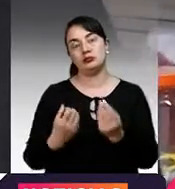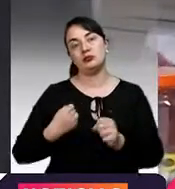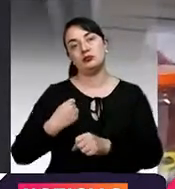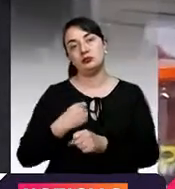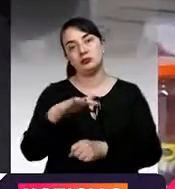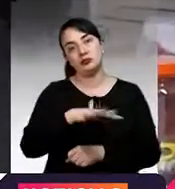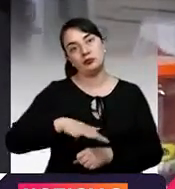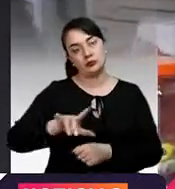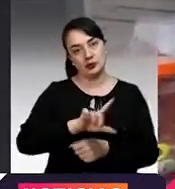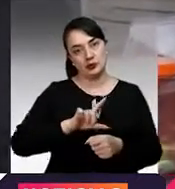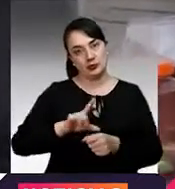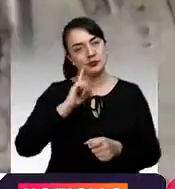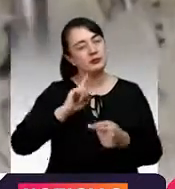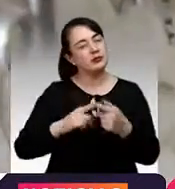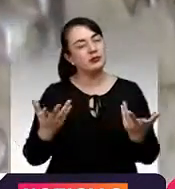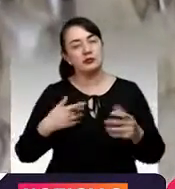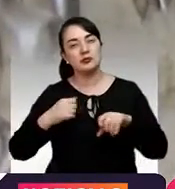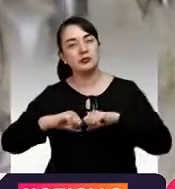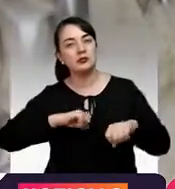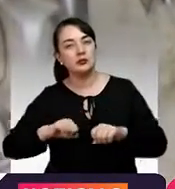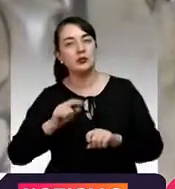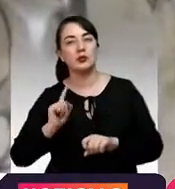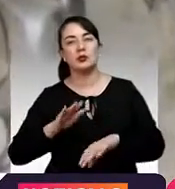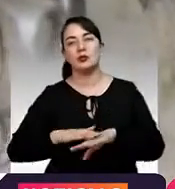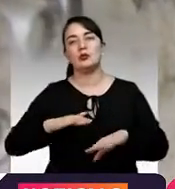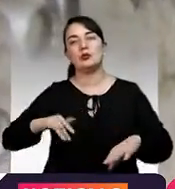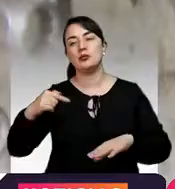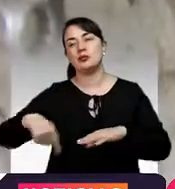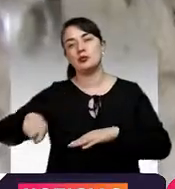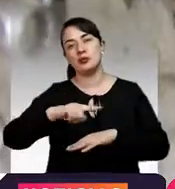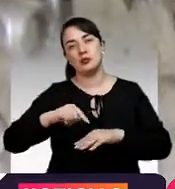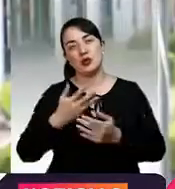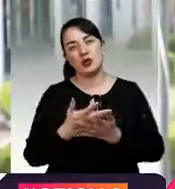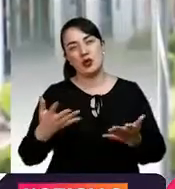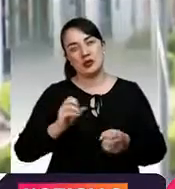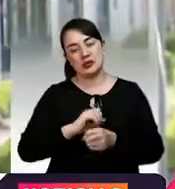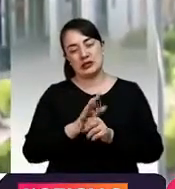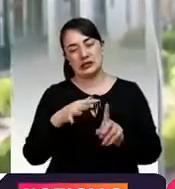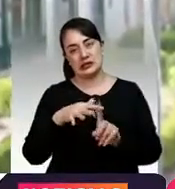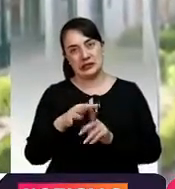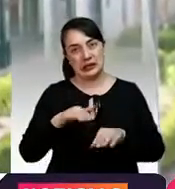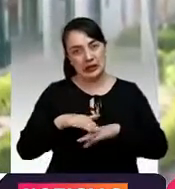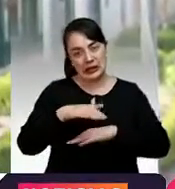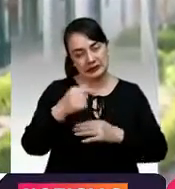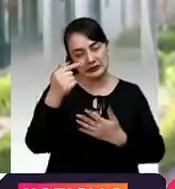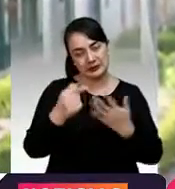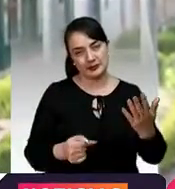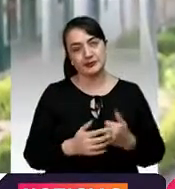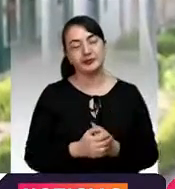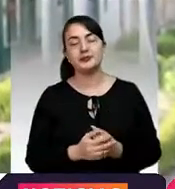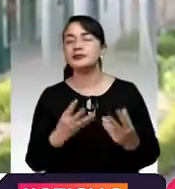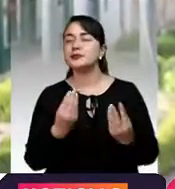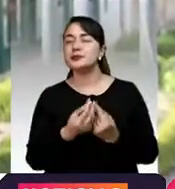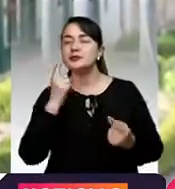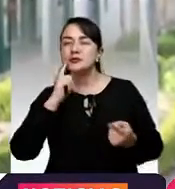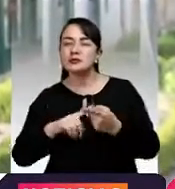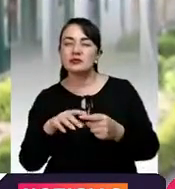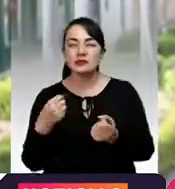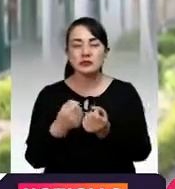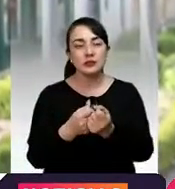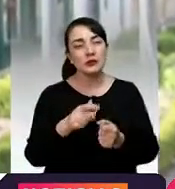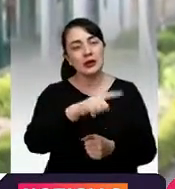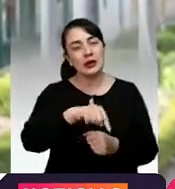localidad, puesto en marcha por las consecuencias del COVID-19. El propósito de la Ruta FED es apoyar a los